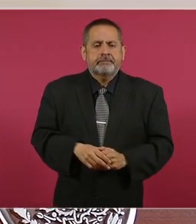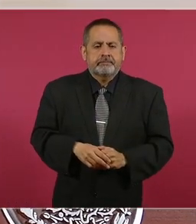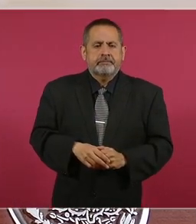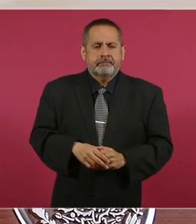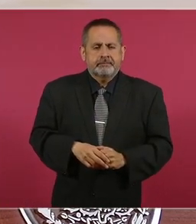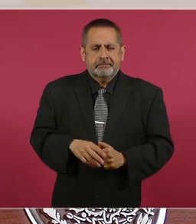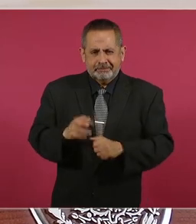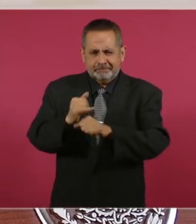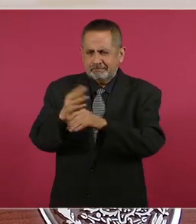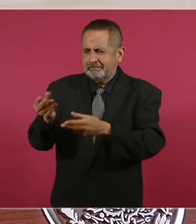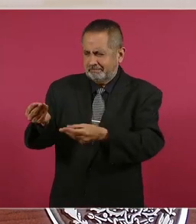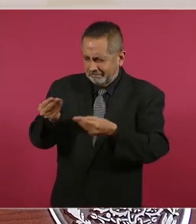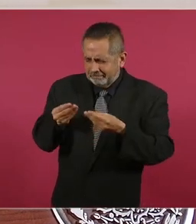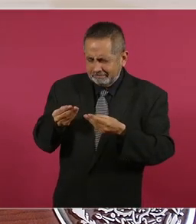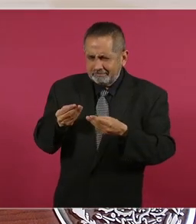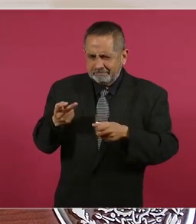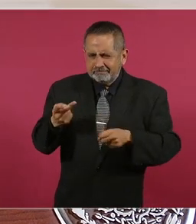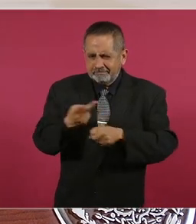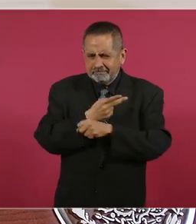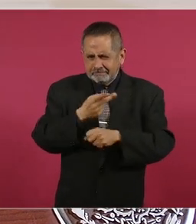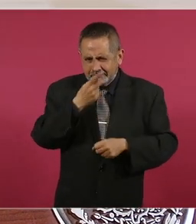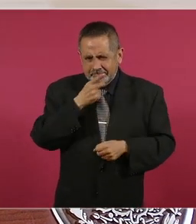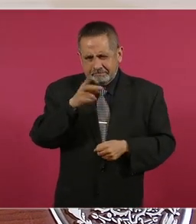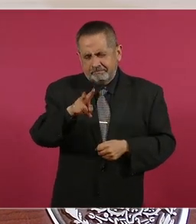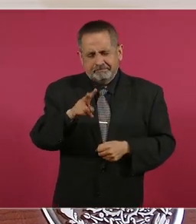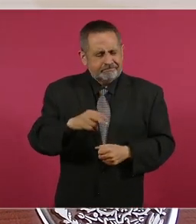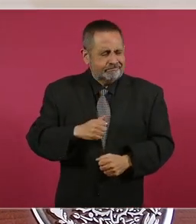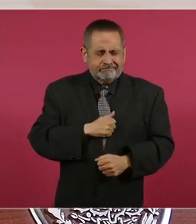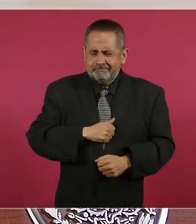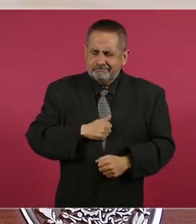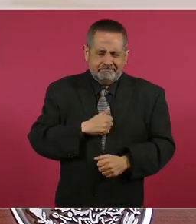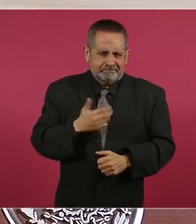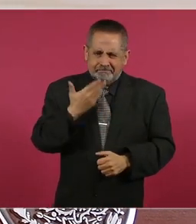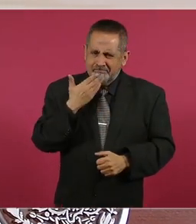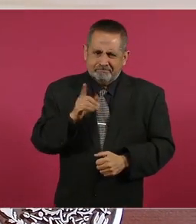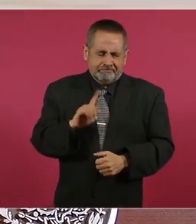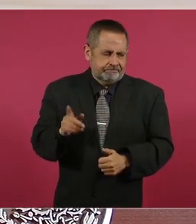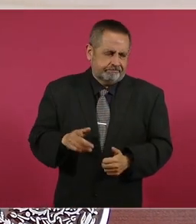tengo información, ¿no?, de lo que sucedió, es muy lamentable,